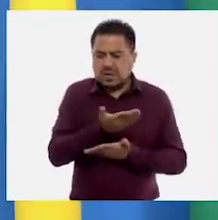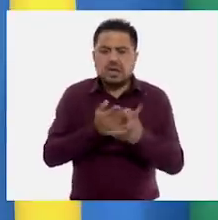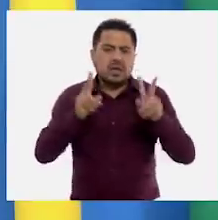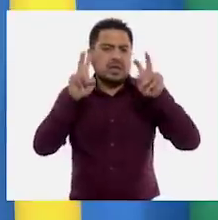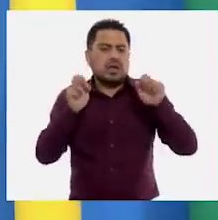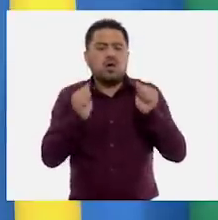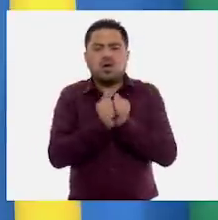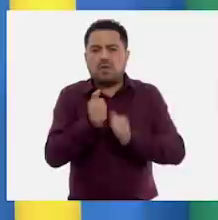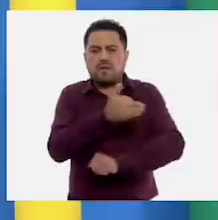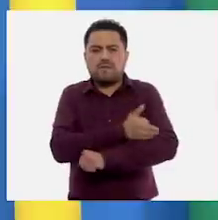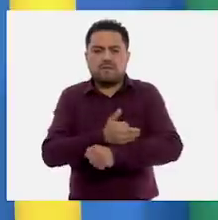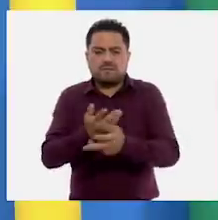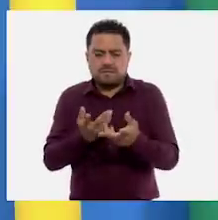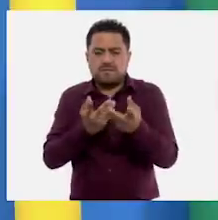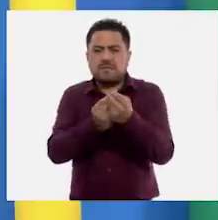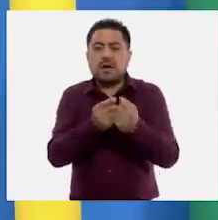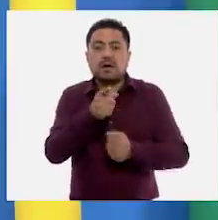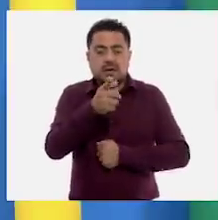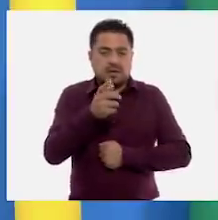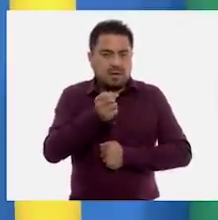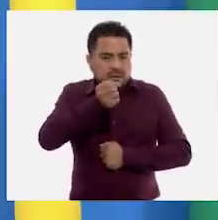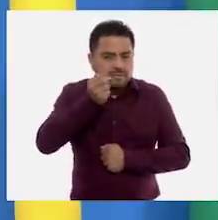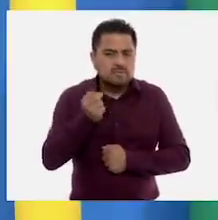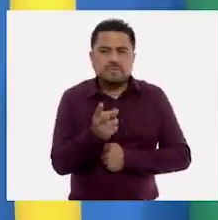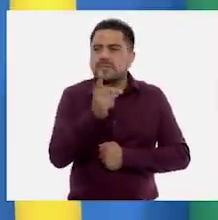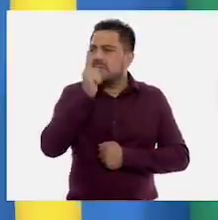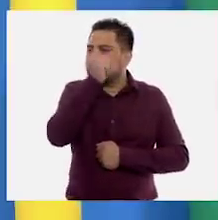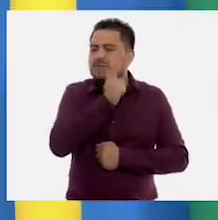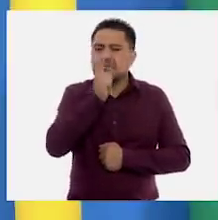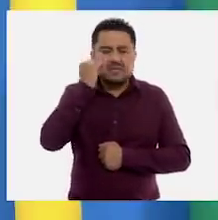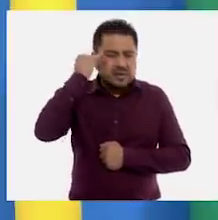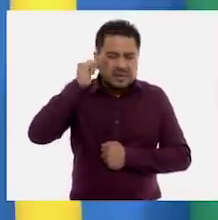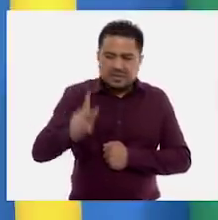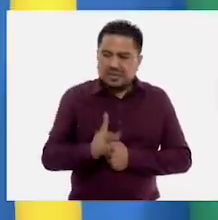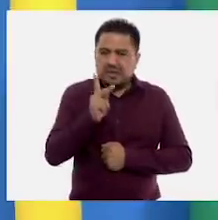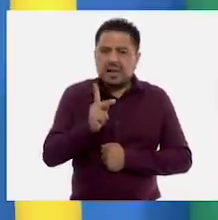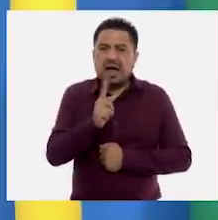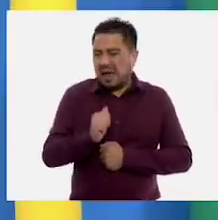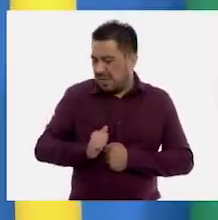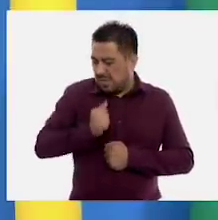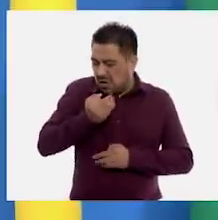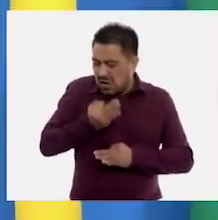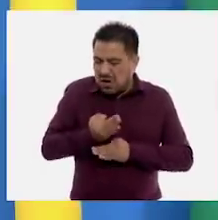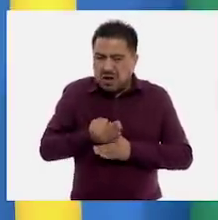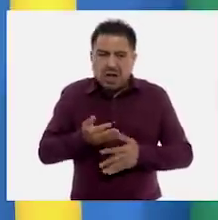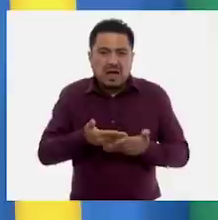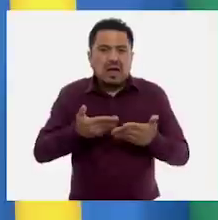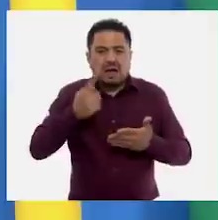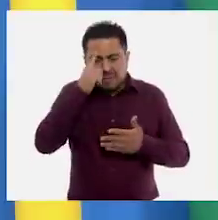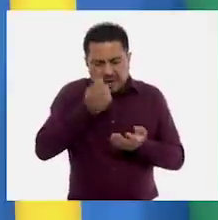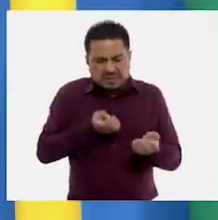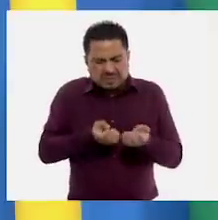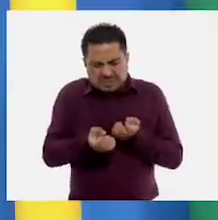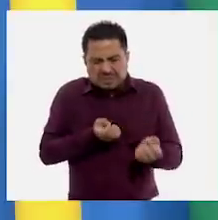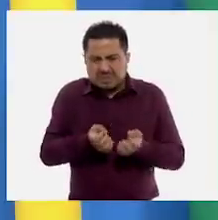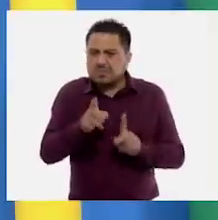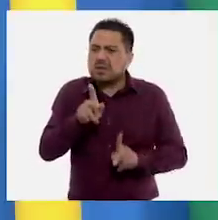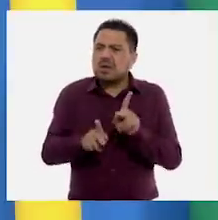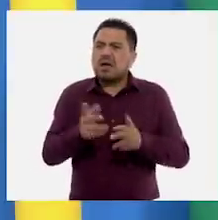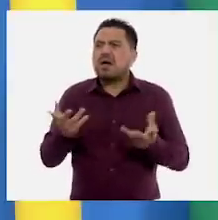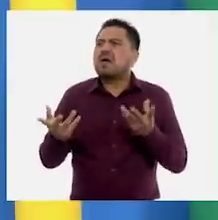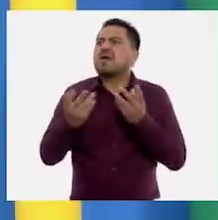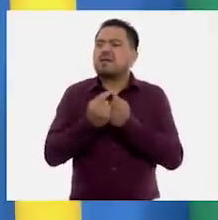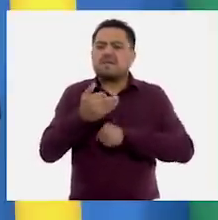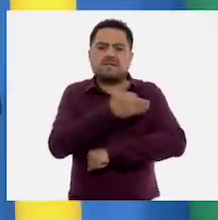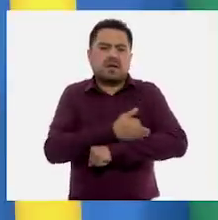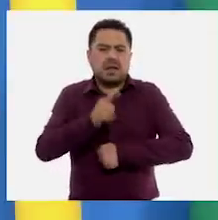tema de hoy con tu familia. Si tienes la fortuna de hablar una lengua indígena, aprovecha también este momento para practicarla y platica con tu